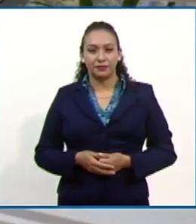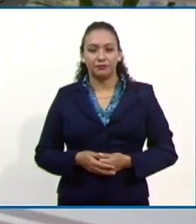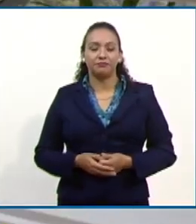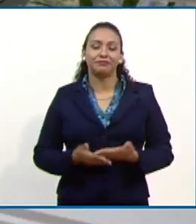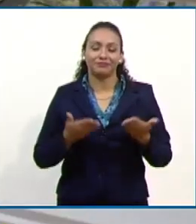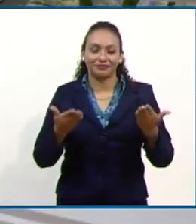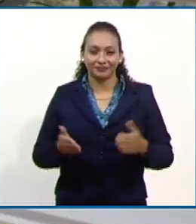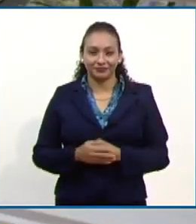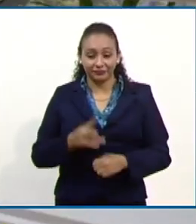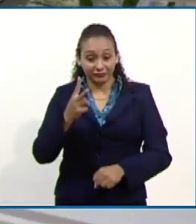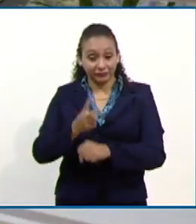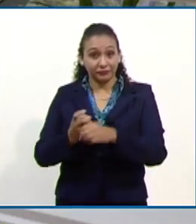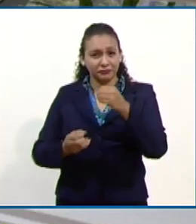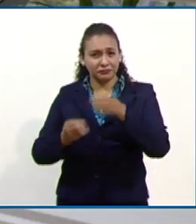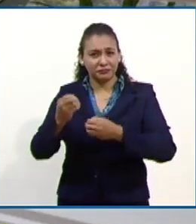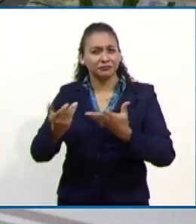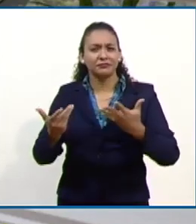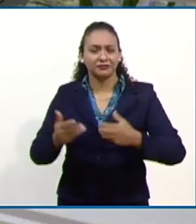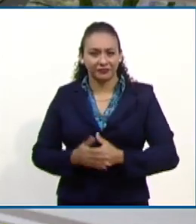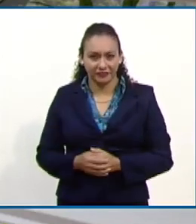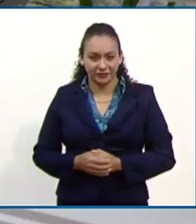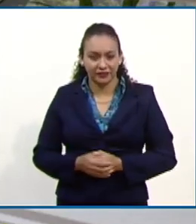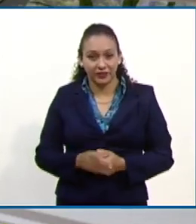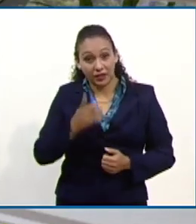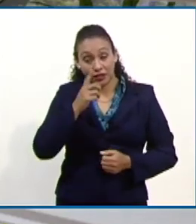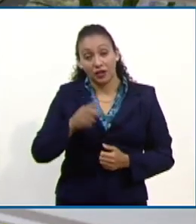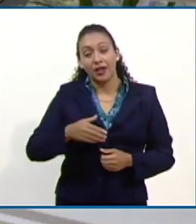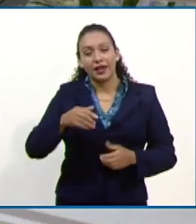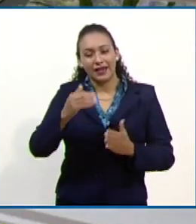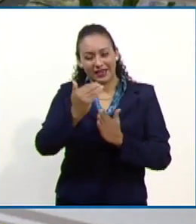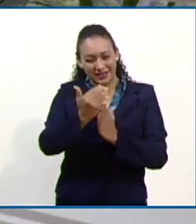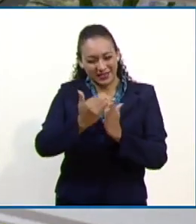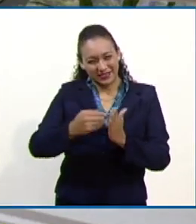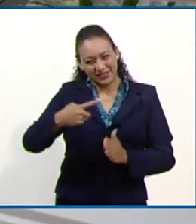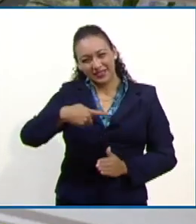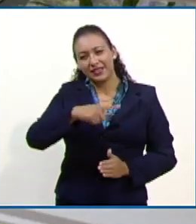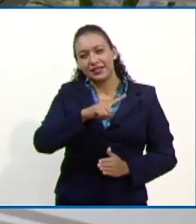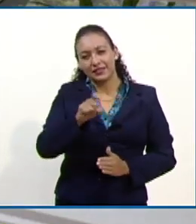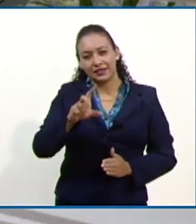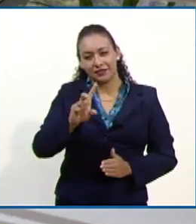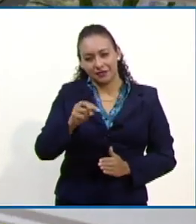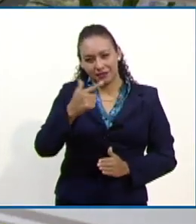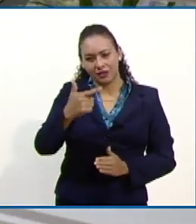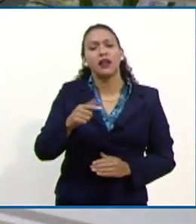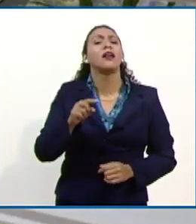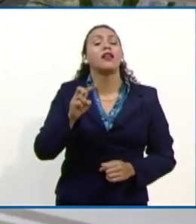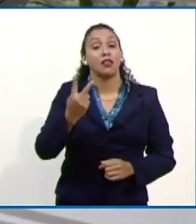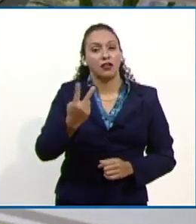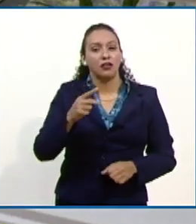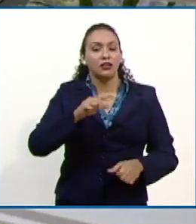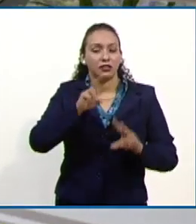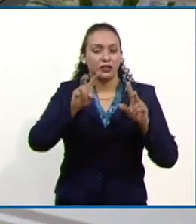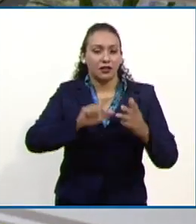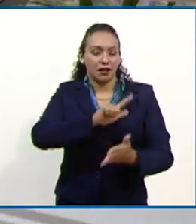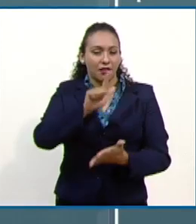Por su parte, la segunda sala de la Corte determinó que la cláusula 132 del contrato colectivo de trabajo para el